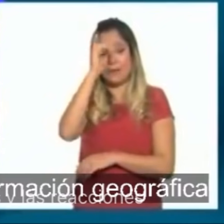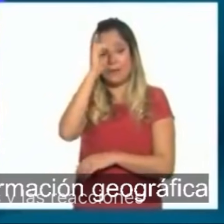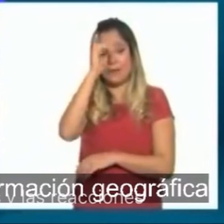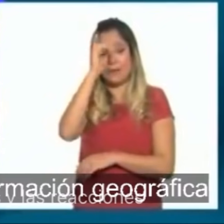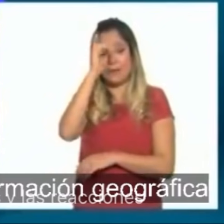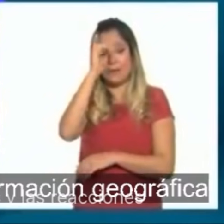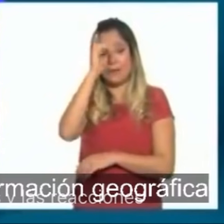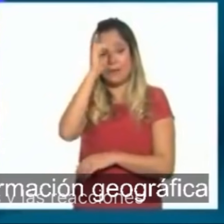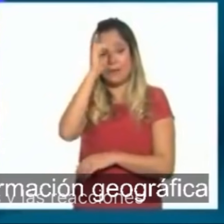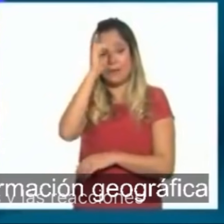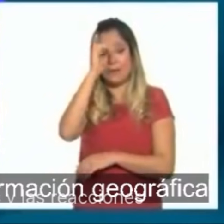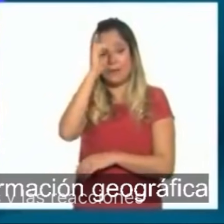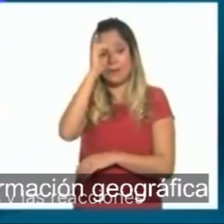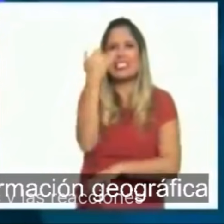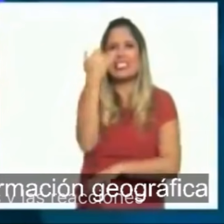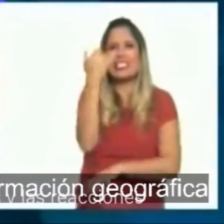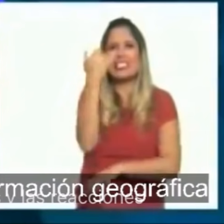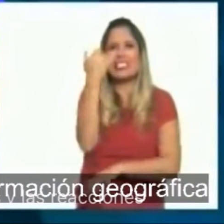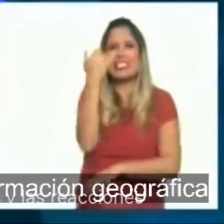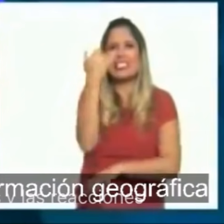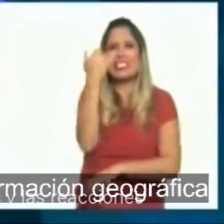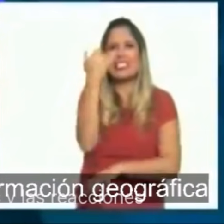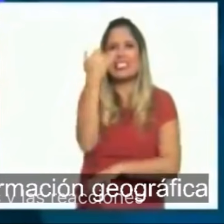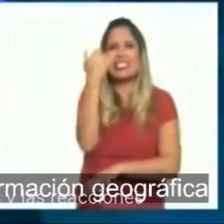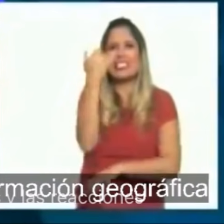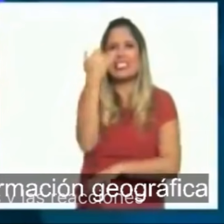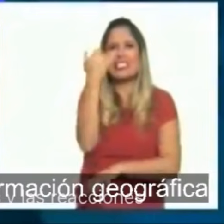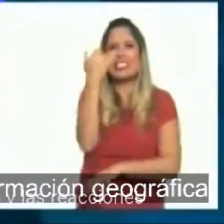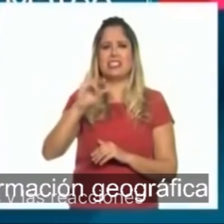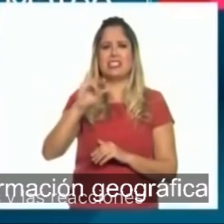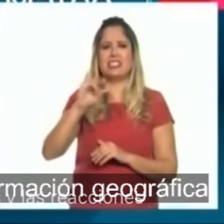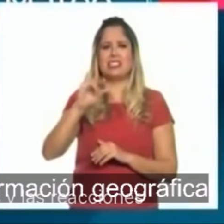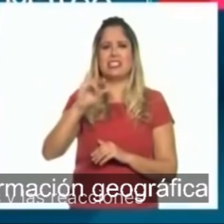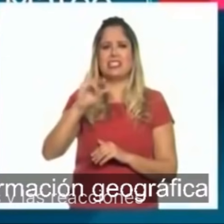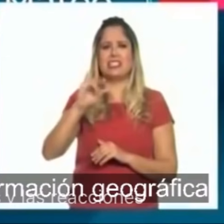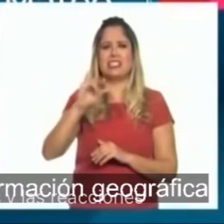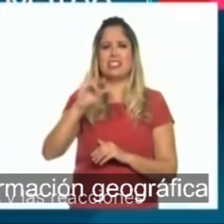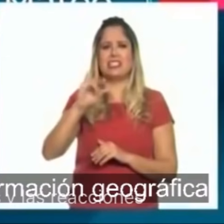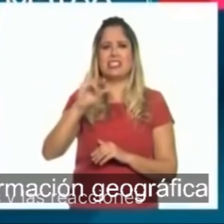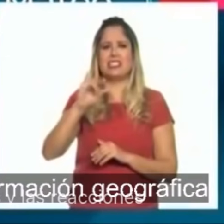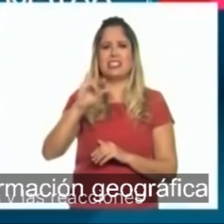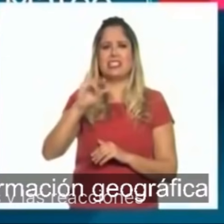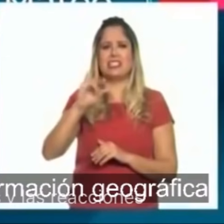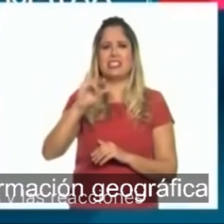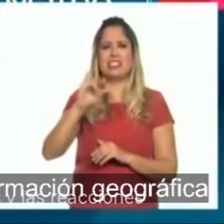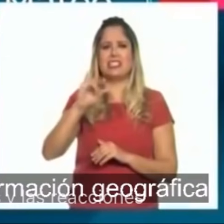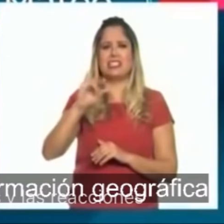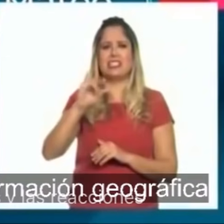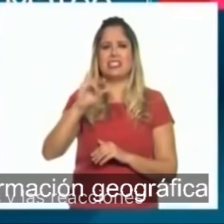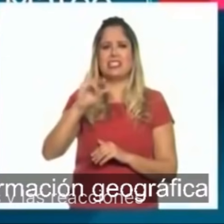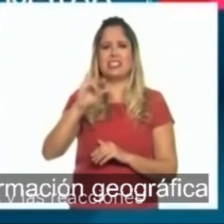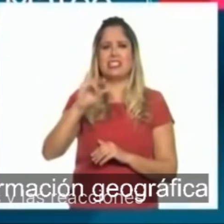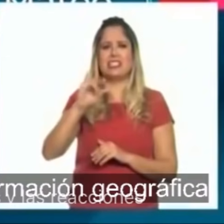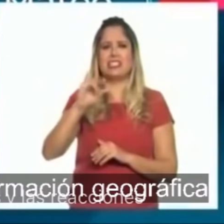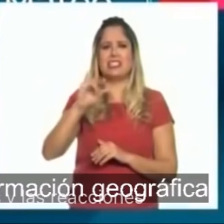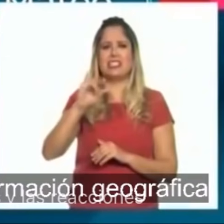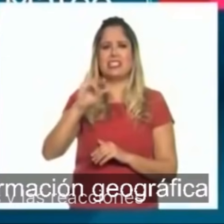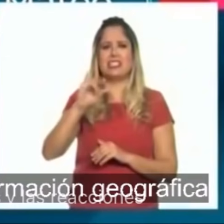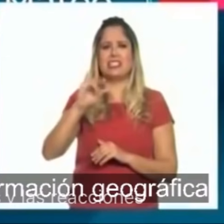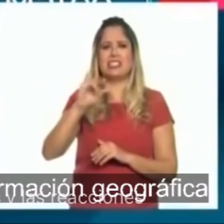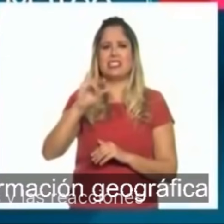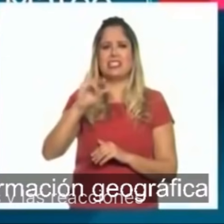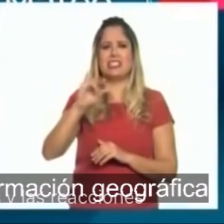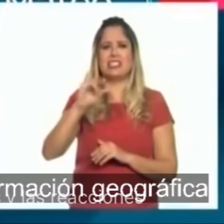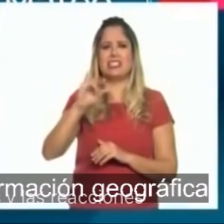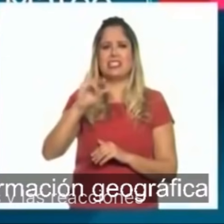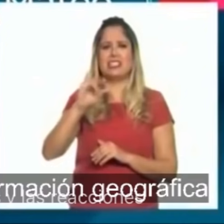entonces son huertas de aguacate ahora veamos el caso de natalie yuriel entre las encomiendas que tuvieron fue una de